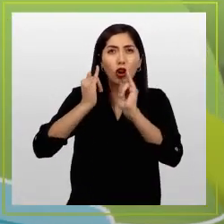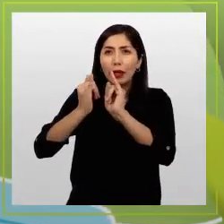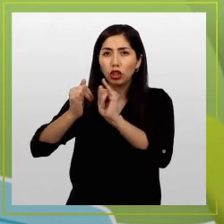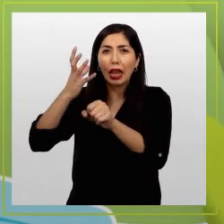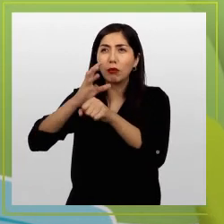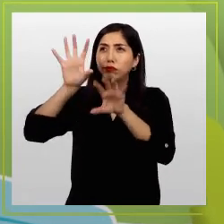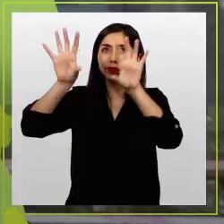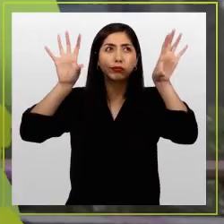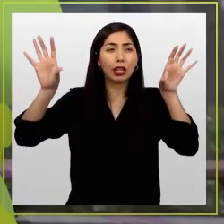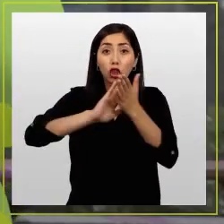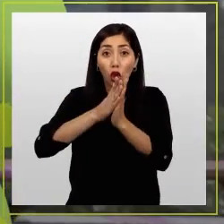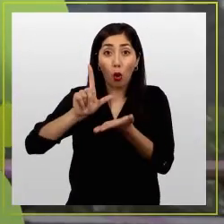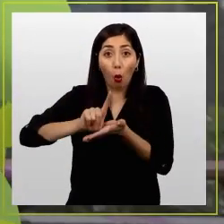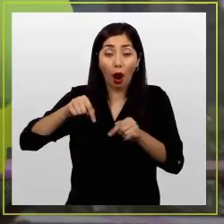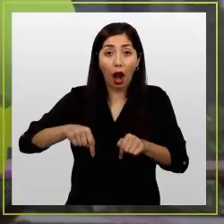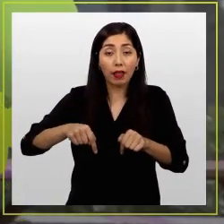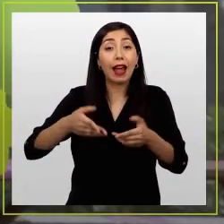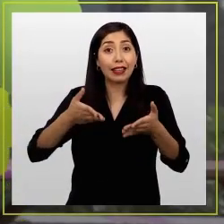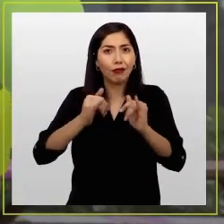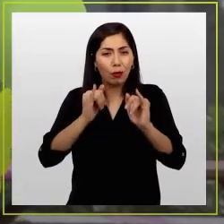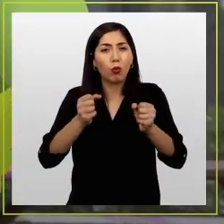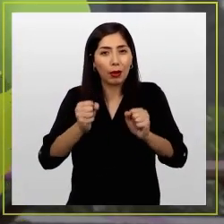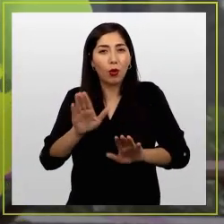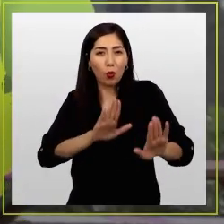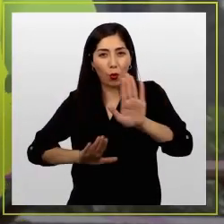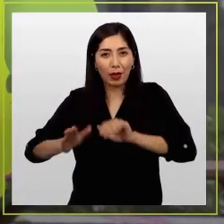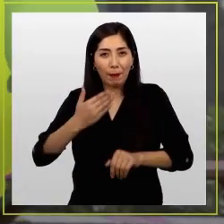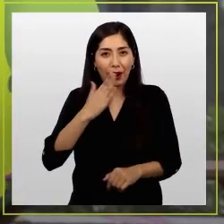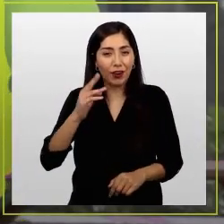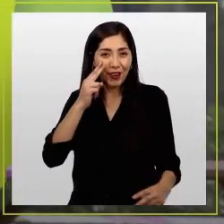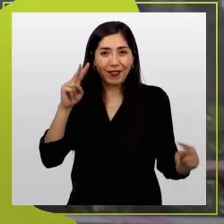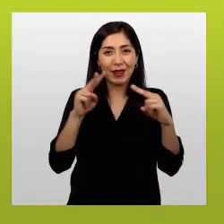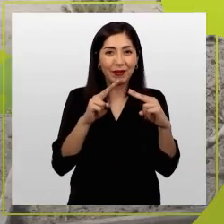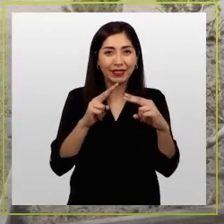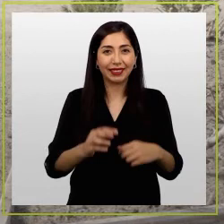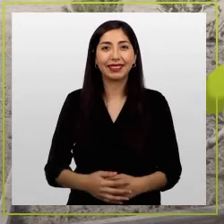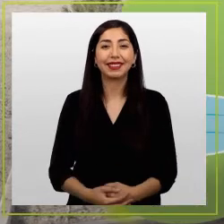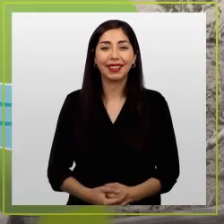hay en todo el campus. De esa forma, nos podremos cuidar mejor. ¡Nos vemos!